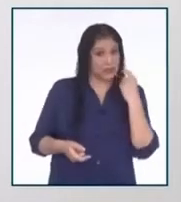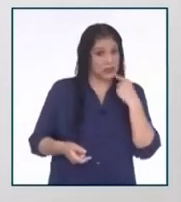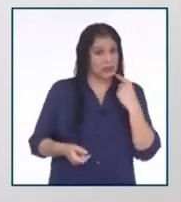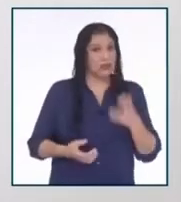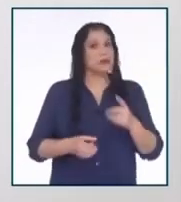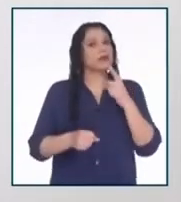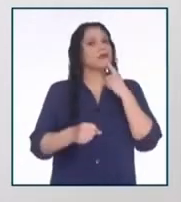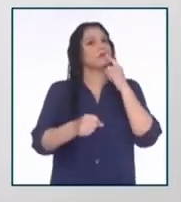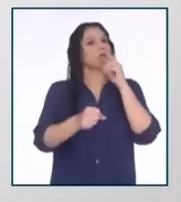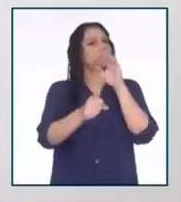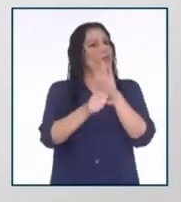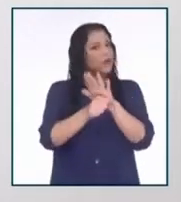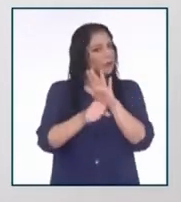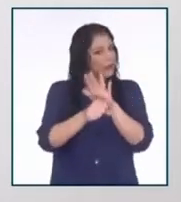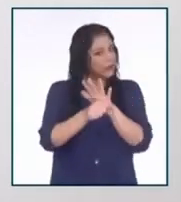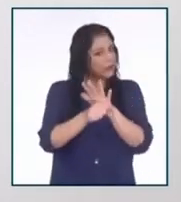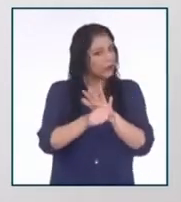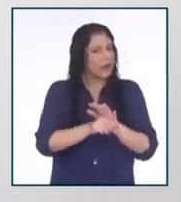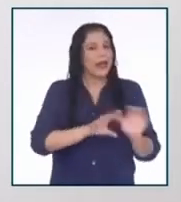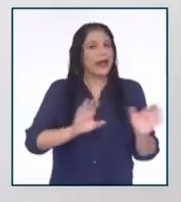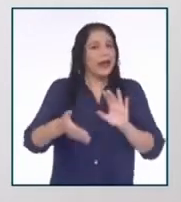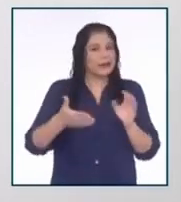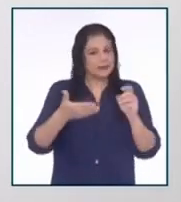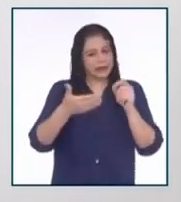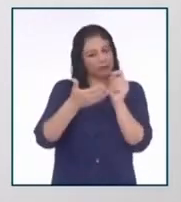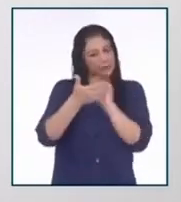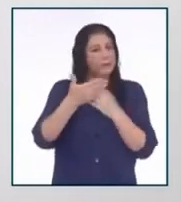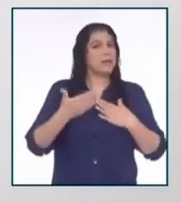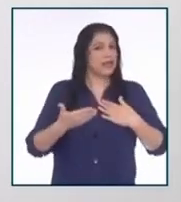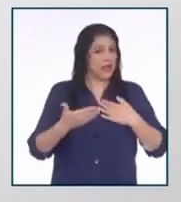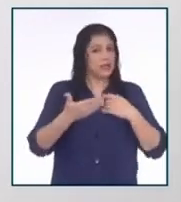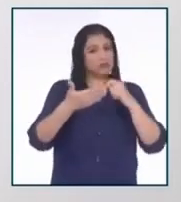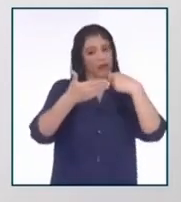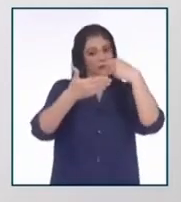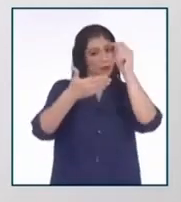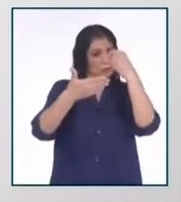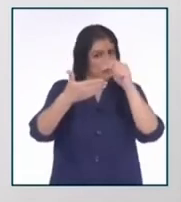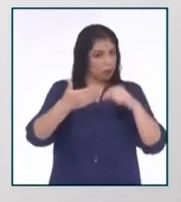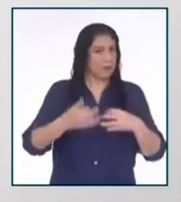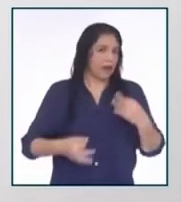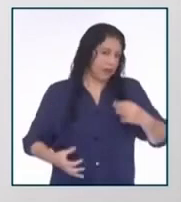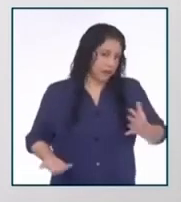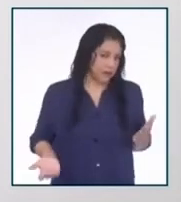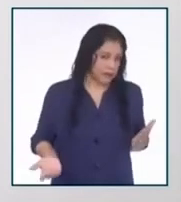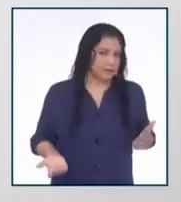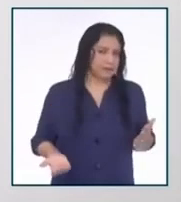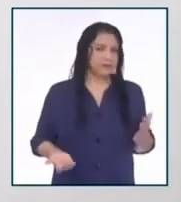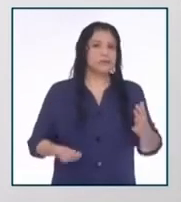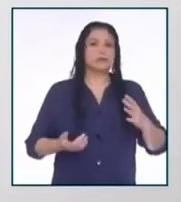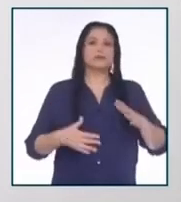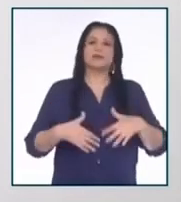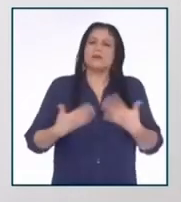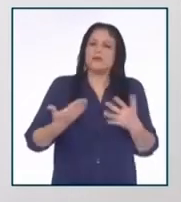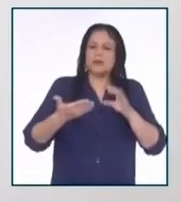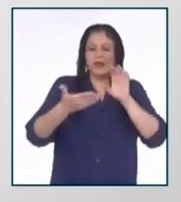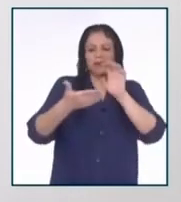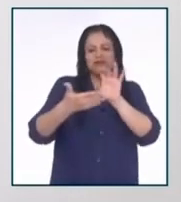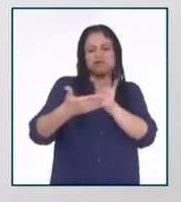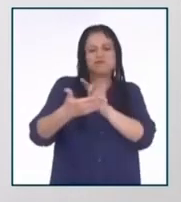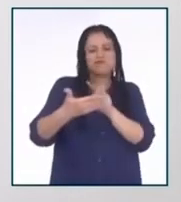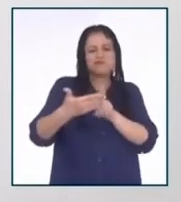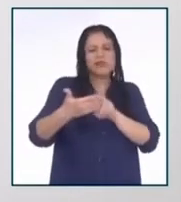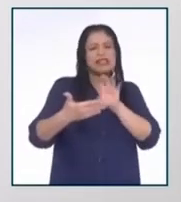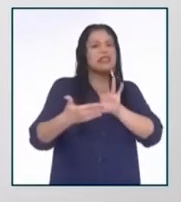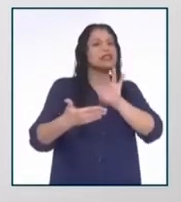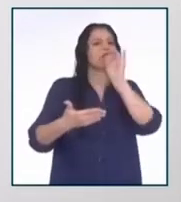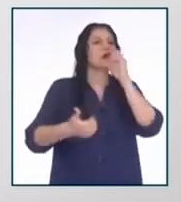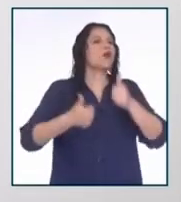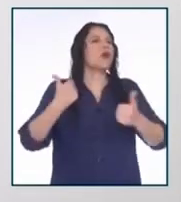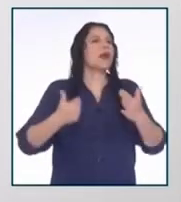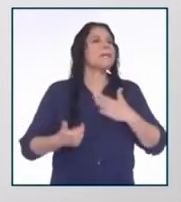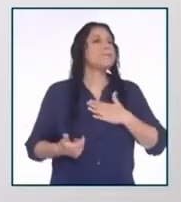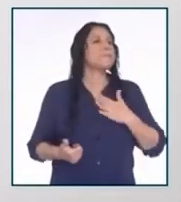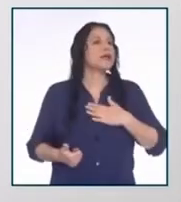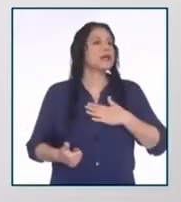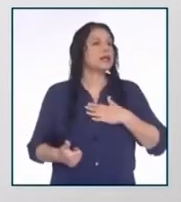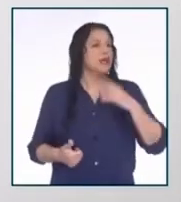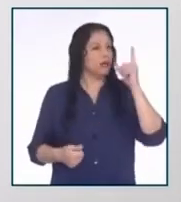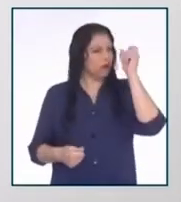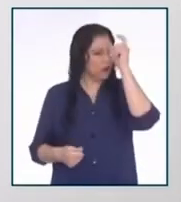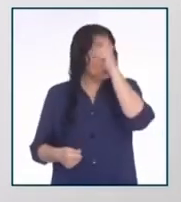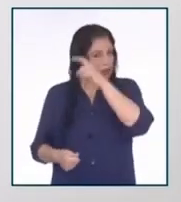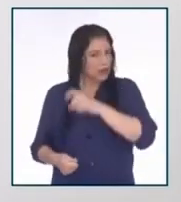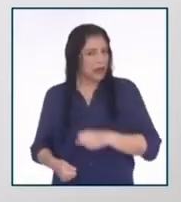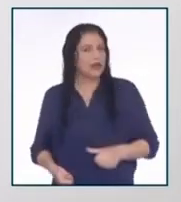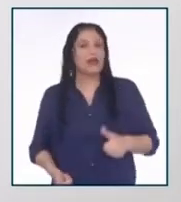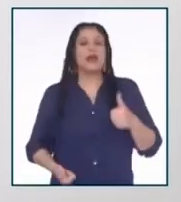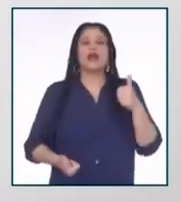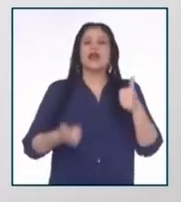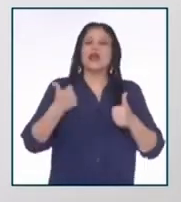a comprometer a realizar la revisión de nuestros textos para identificar cuáles son nuestras dificultades